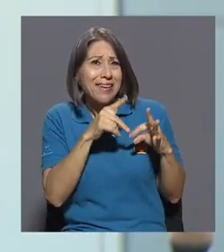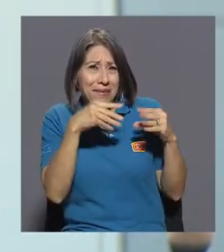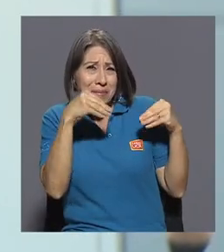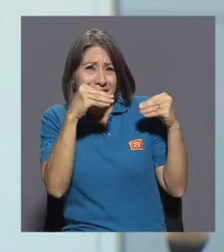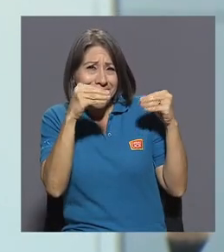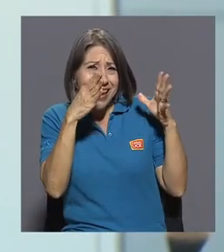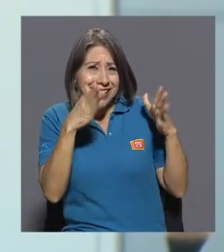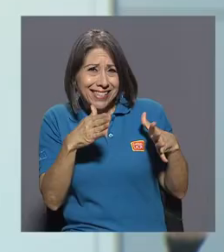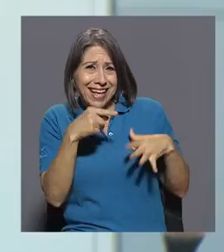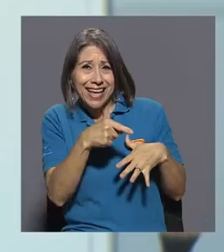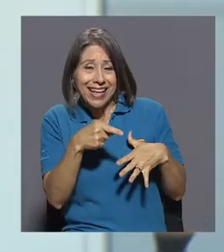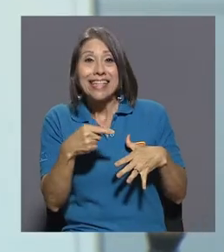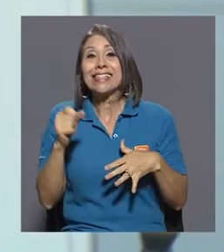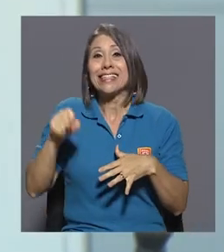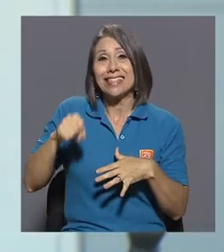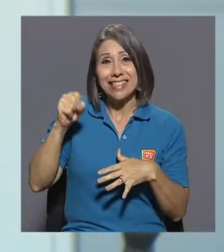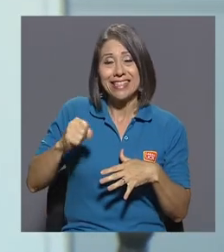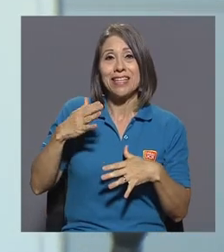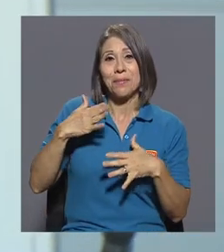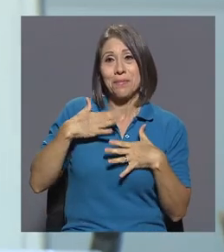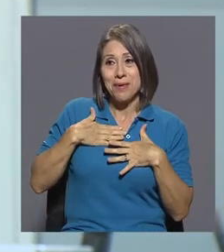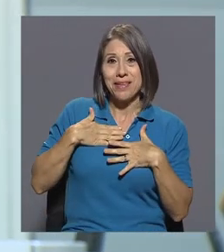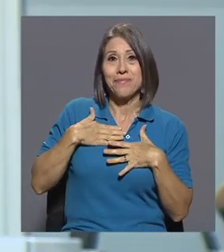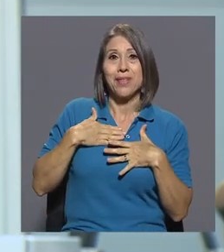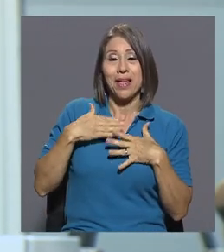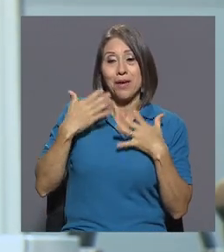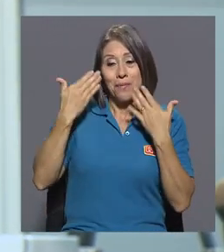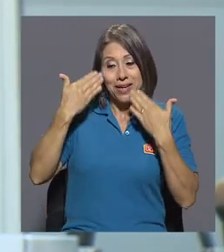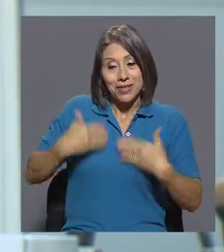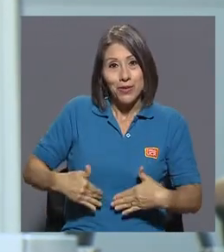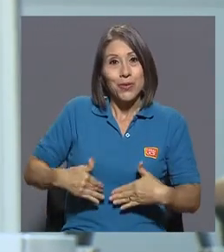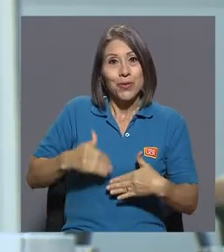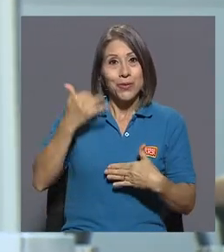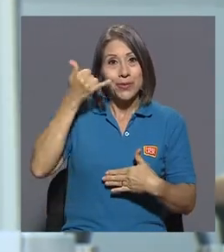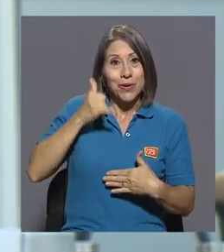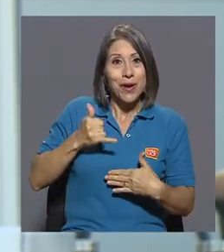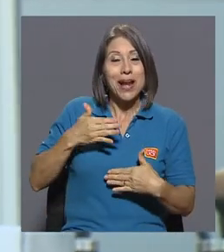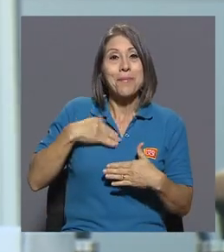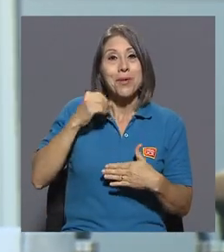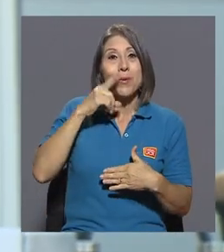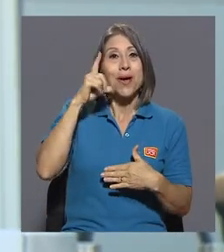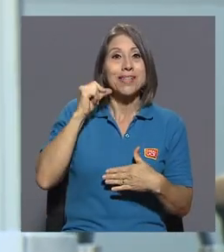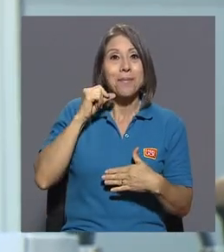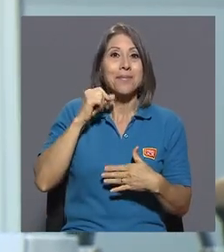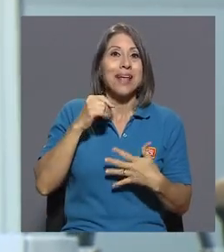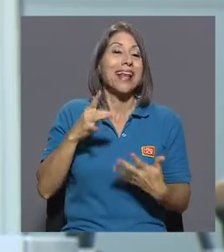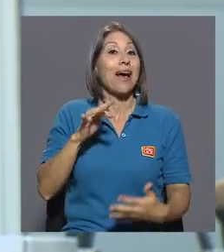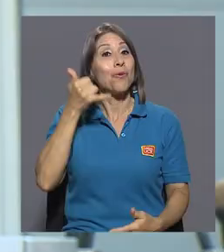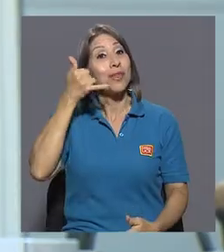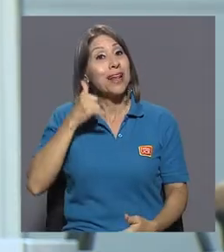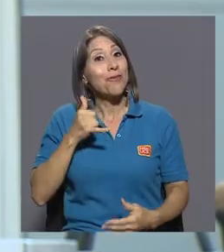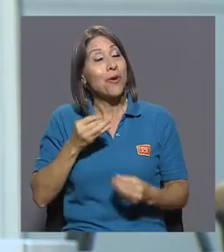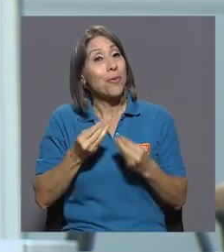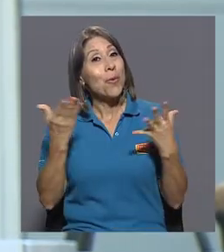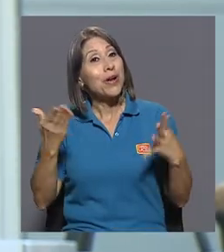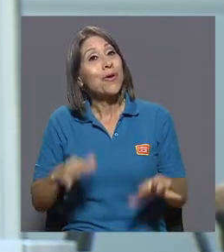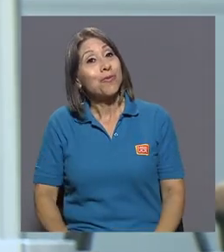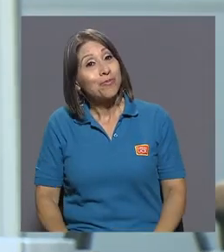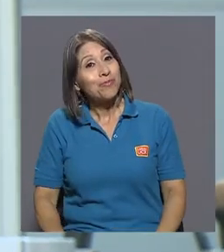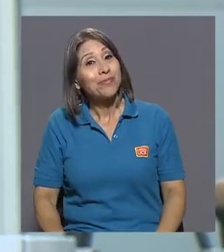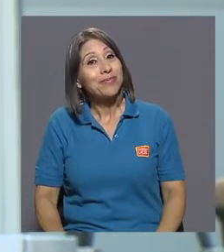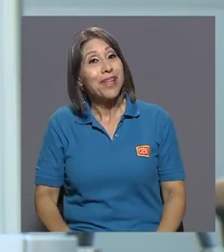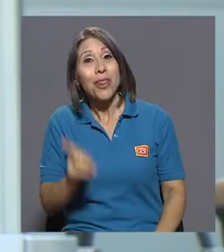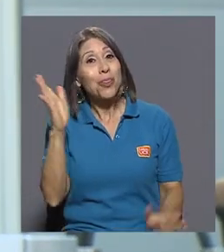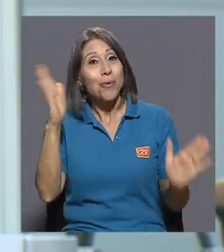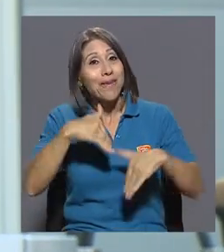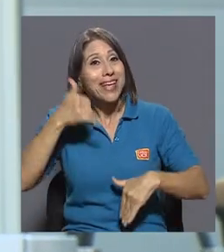sí. Sí, su versión de un celular, su WhatsApp, un teléfono público. Un teléfono público, no habían teléfonos celulares, entonces yo aplicaba